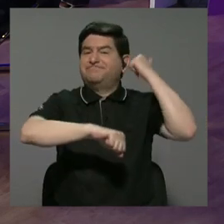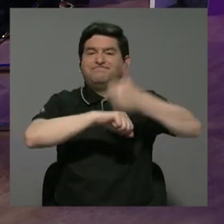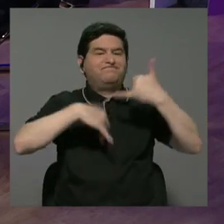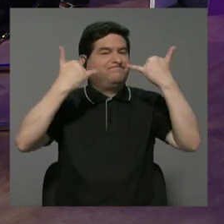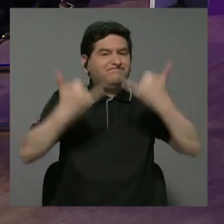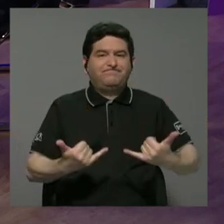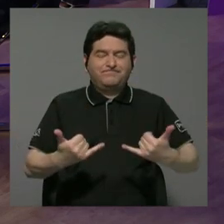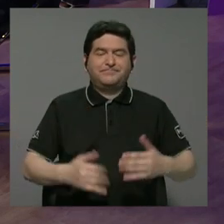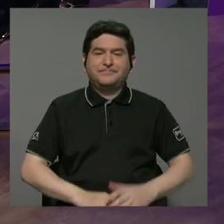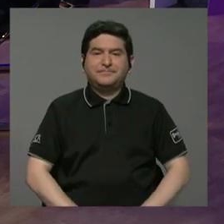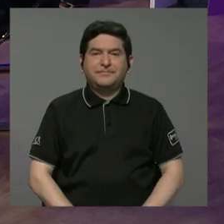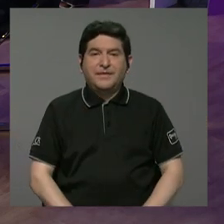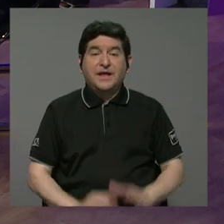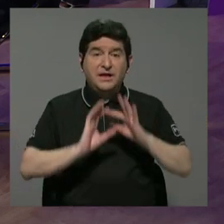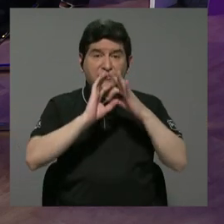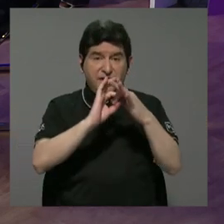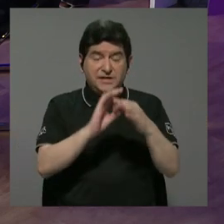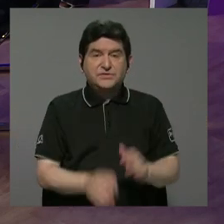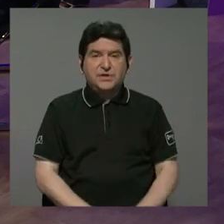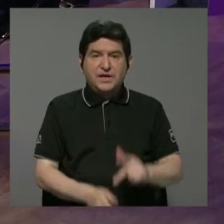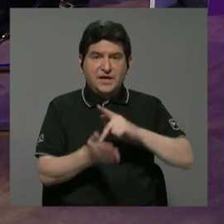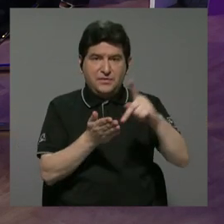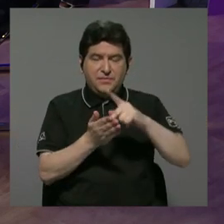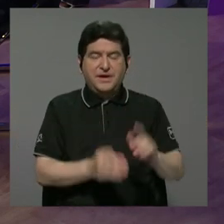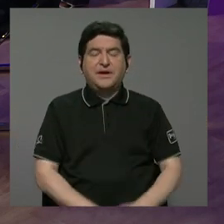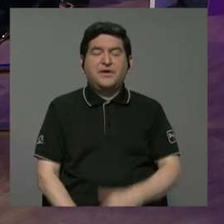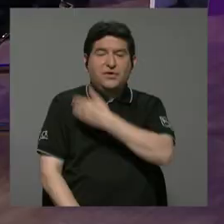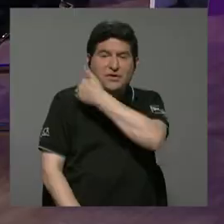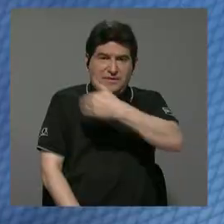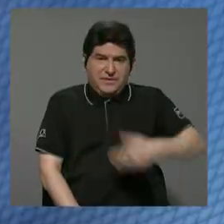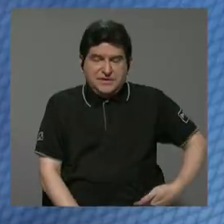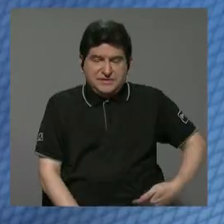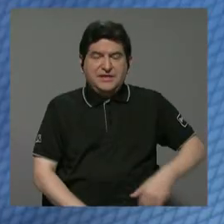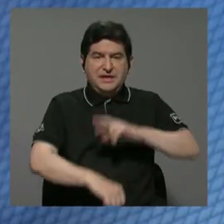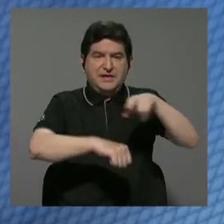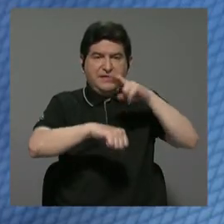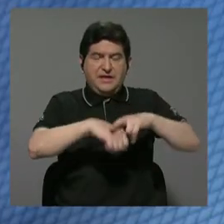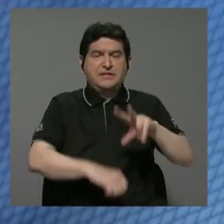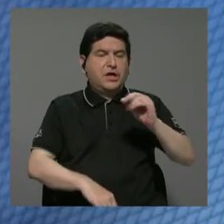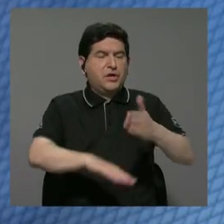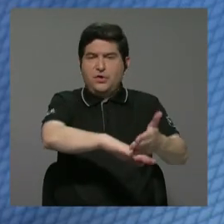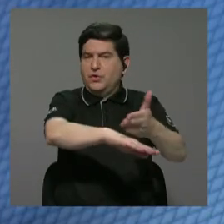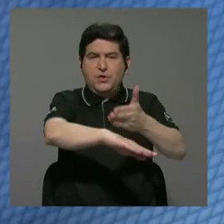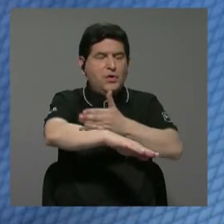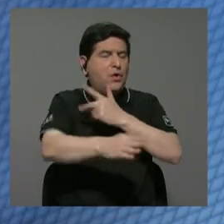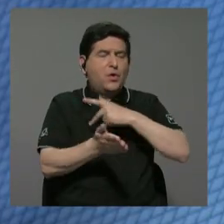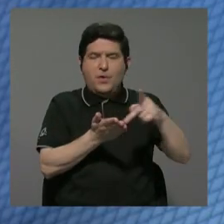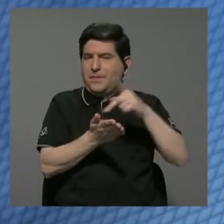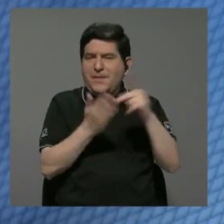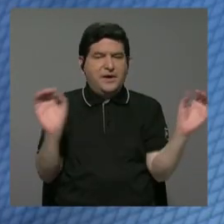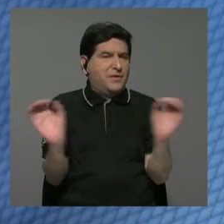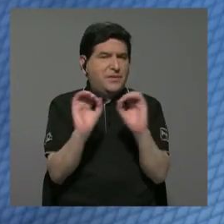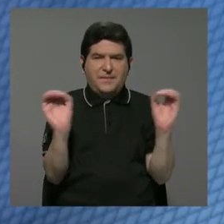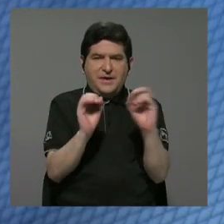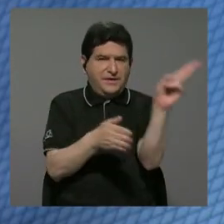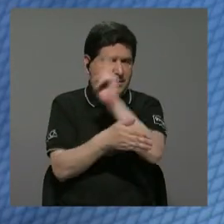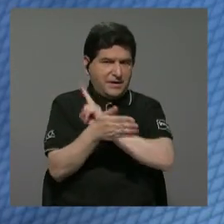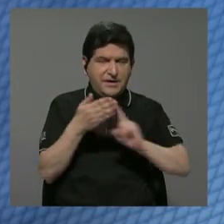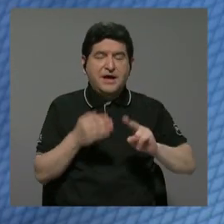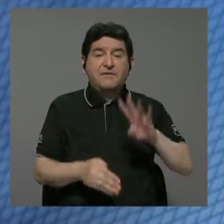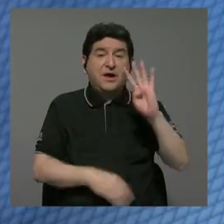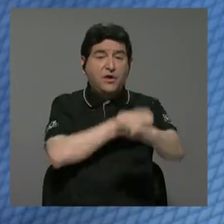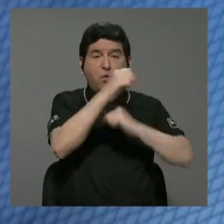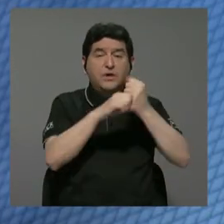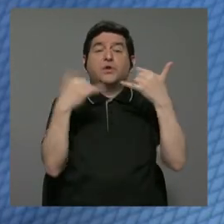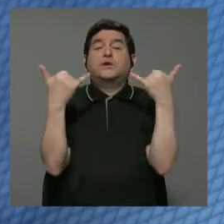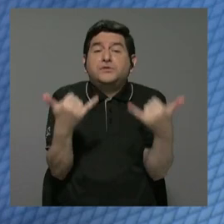y que están en relación con el salario del presidente de la República, que no hay crecimiento salarial absoluto en la universidad desde hace cuatro